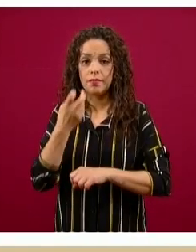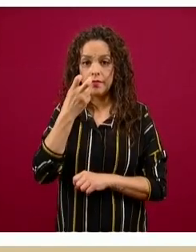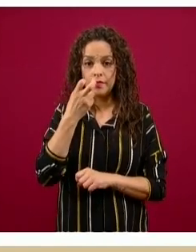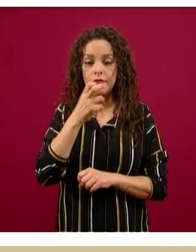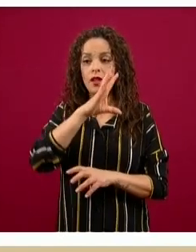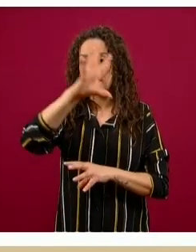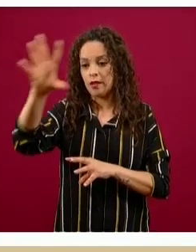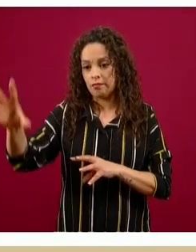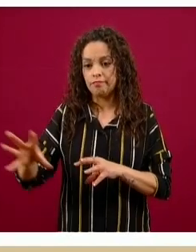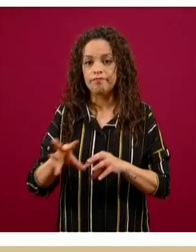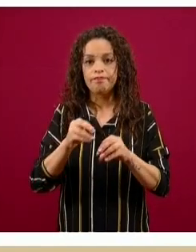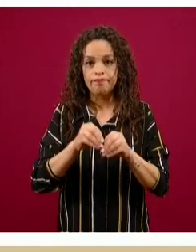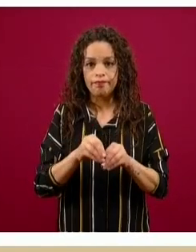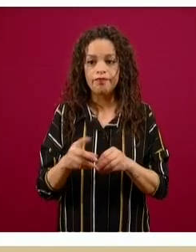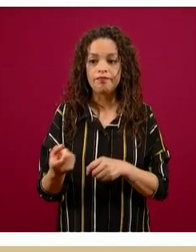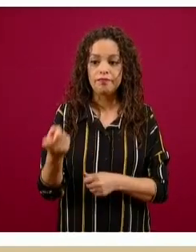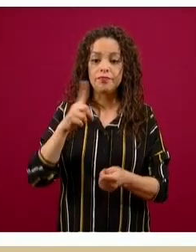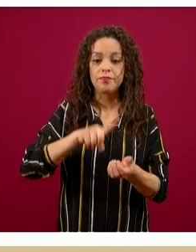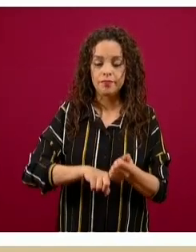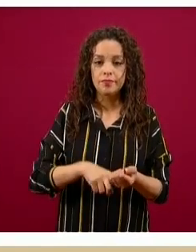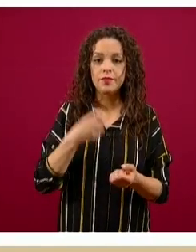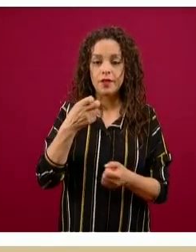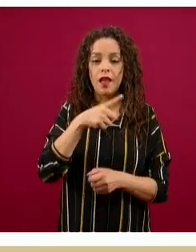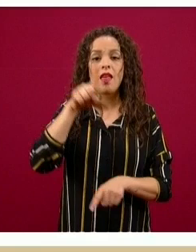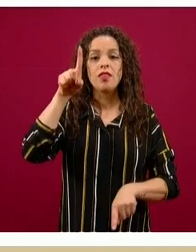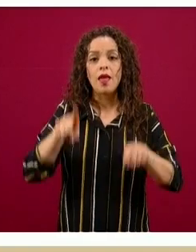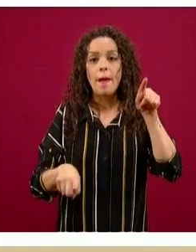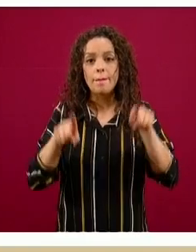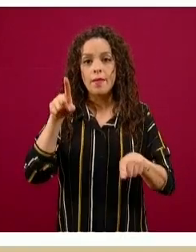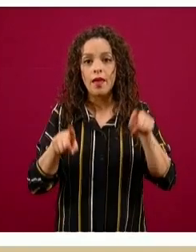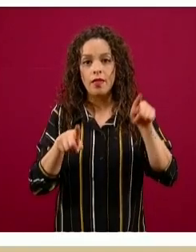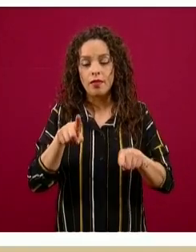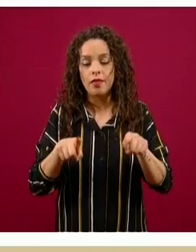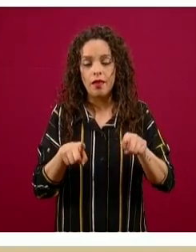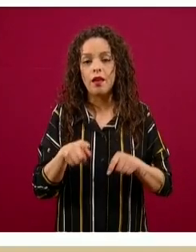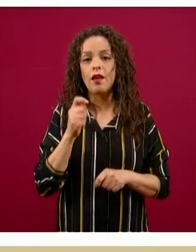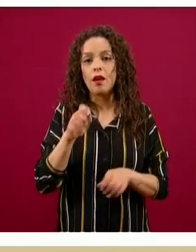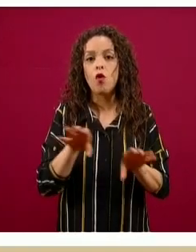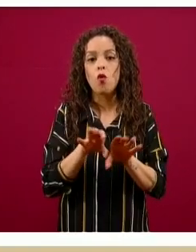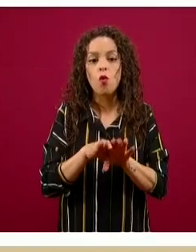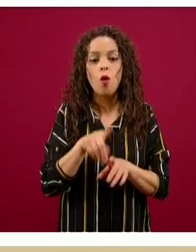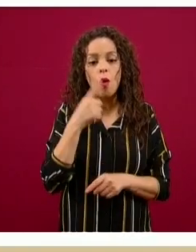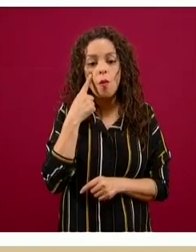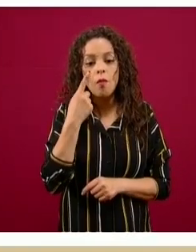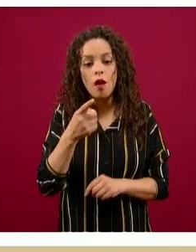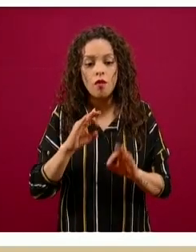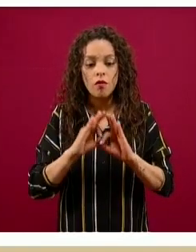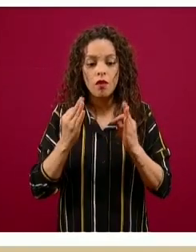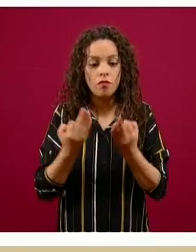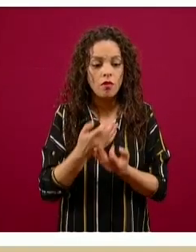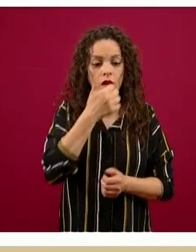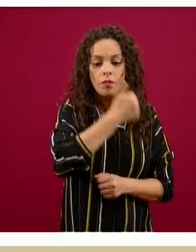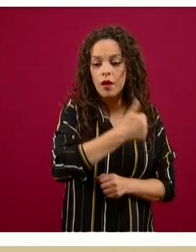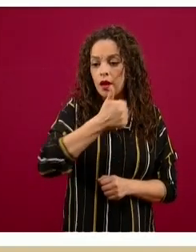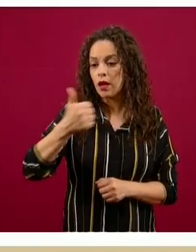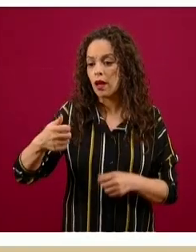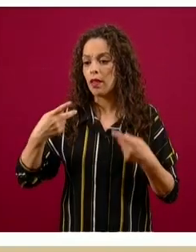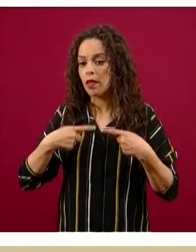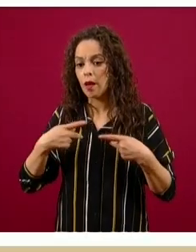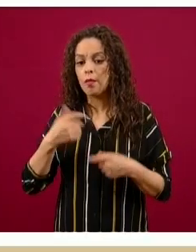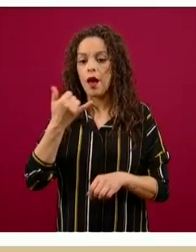su comportamiento precisamente depende de la suma de cómo se está comportando en cada una de